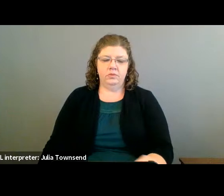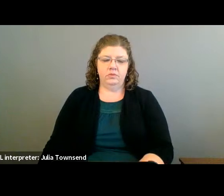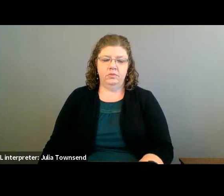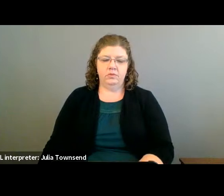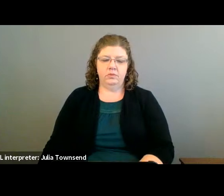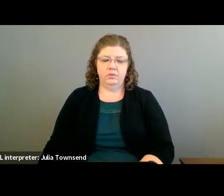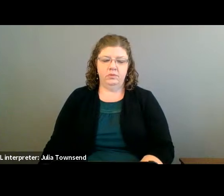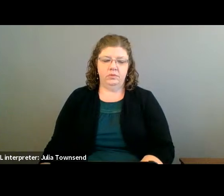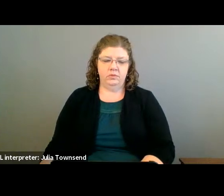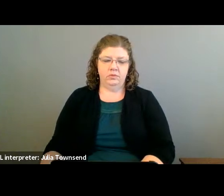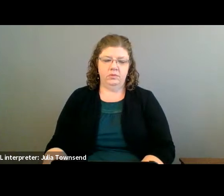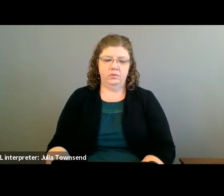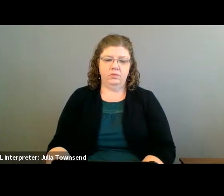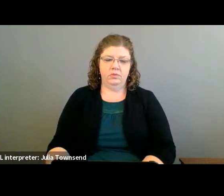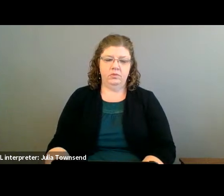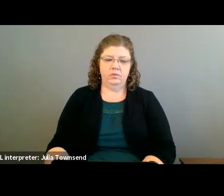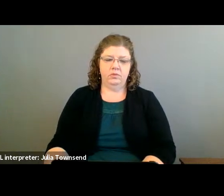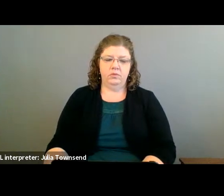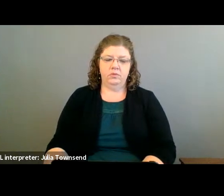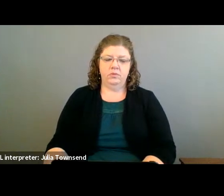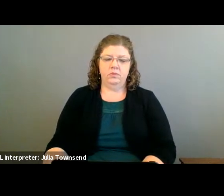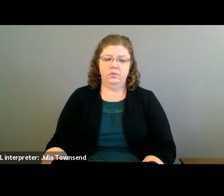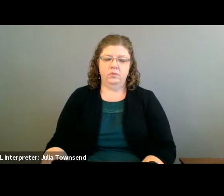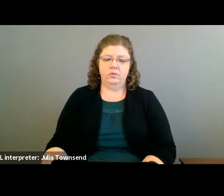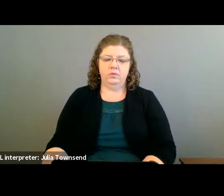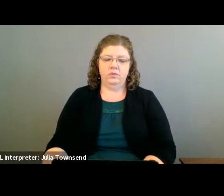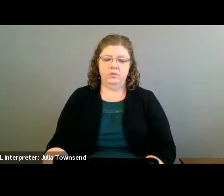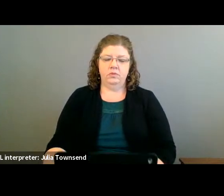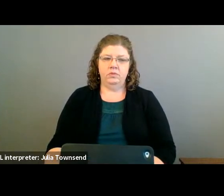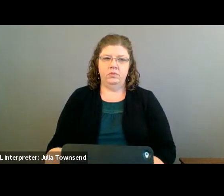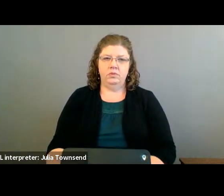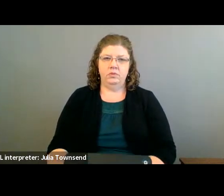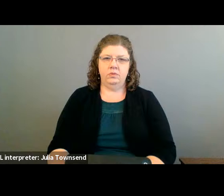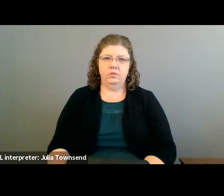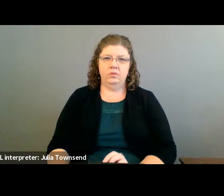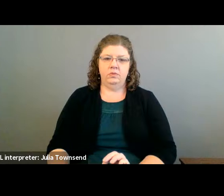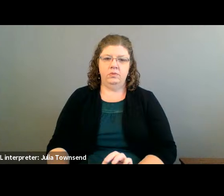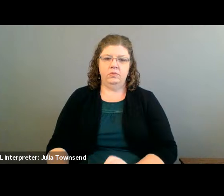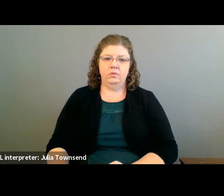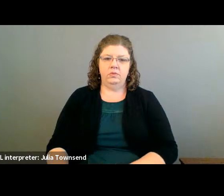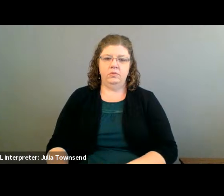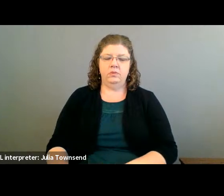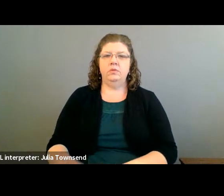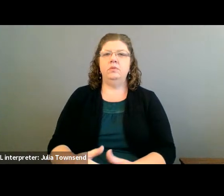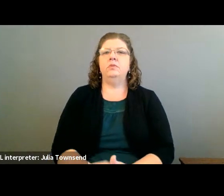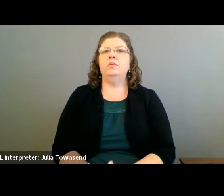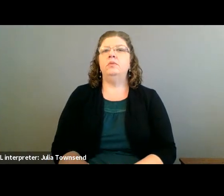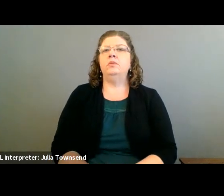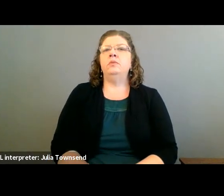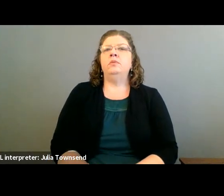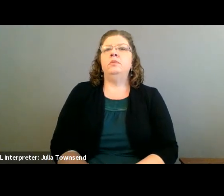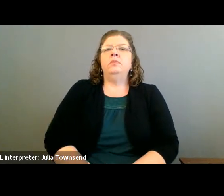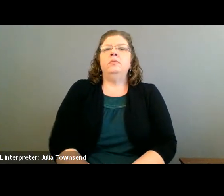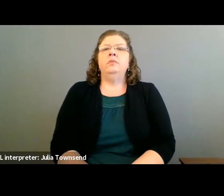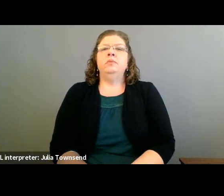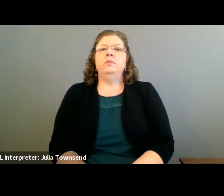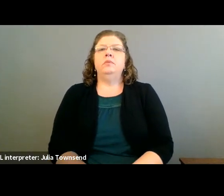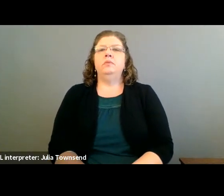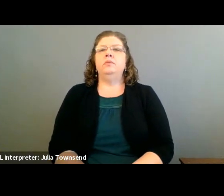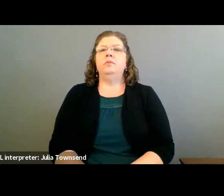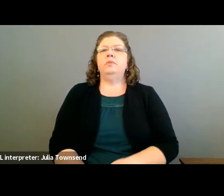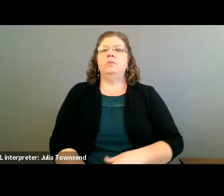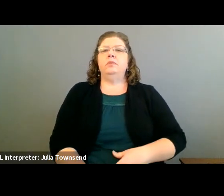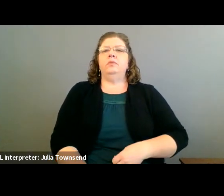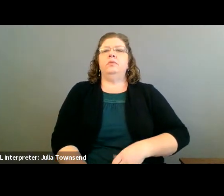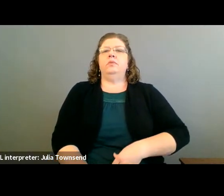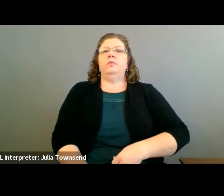seleccione español. Si está usando un iPad o su teléfono, localice el menú de 3 puntos, haga clic en interpretación de